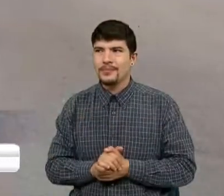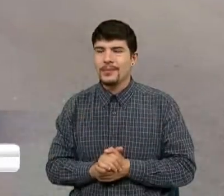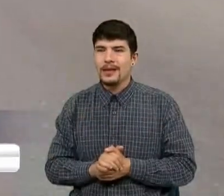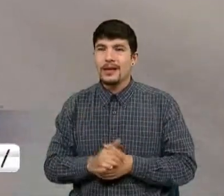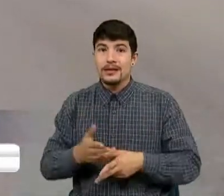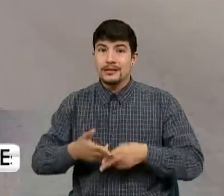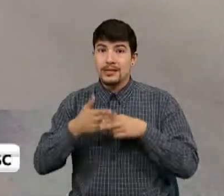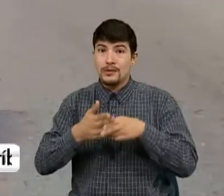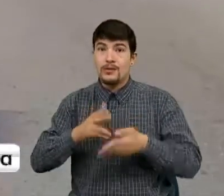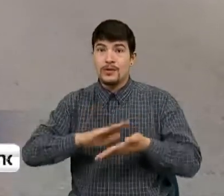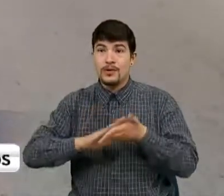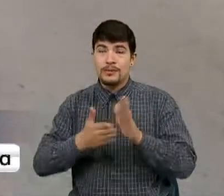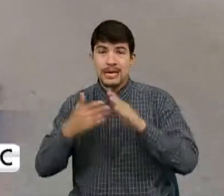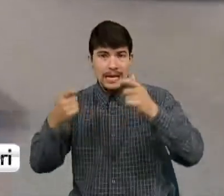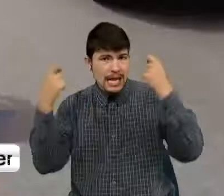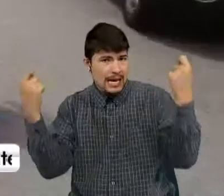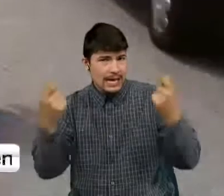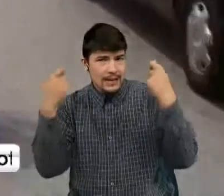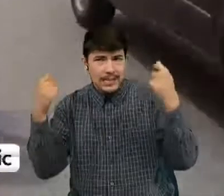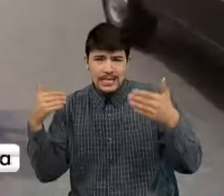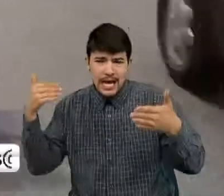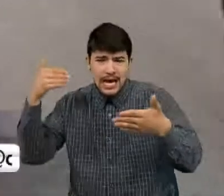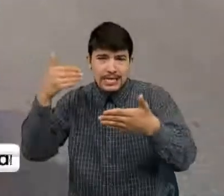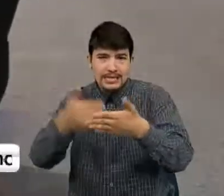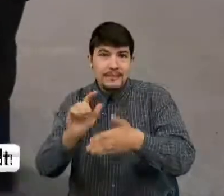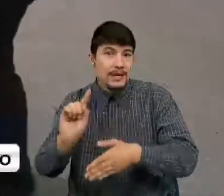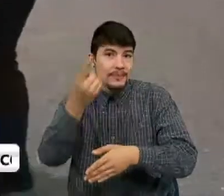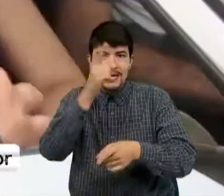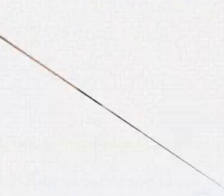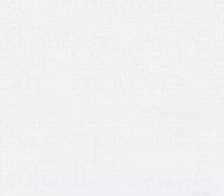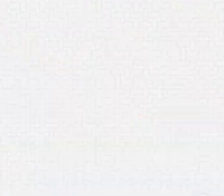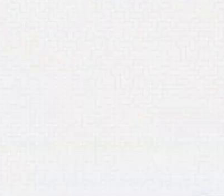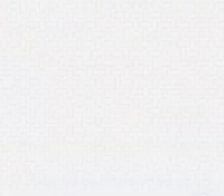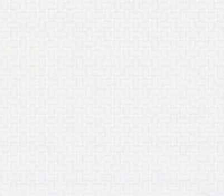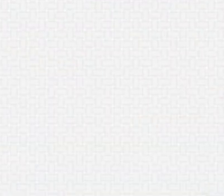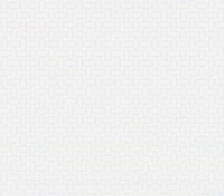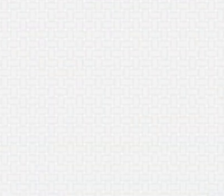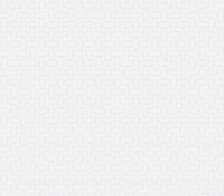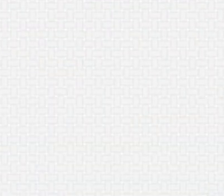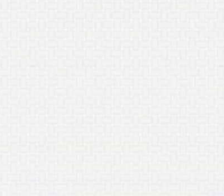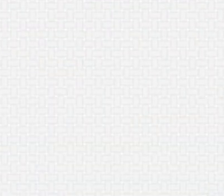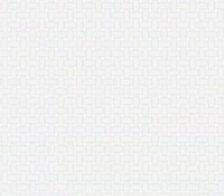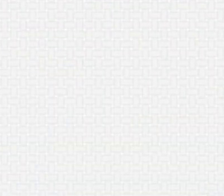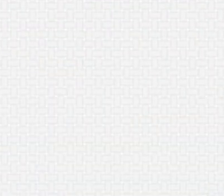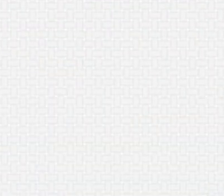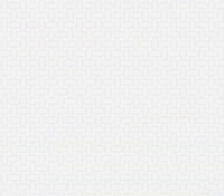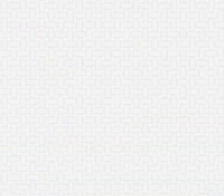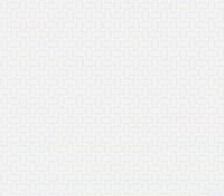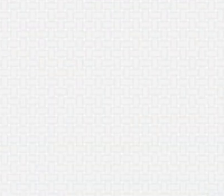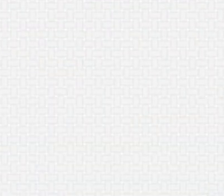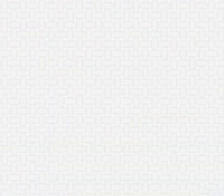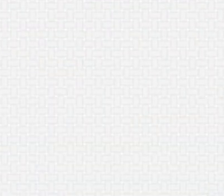paz la campaña se extenderá hasta la primera semana de julio ganando poco